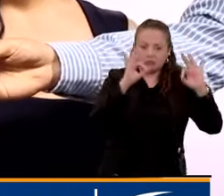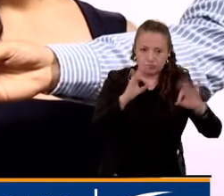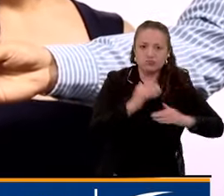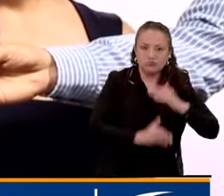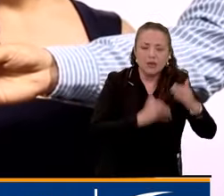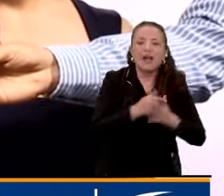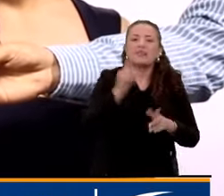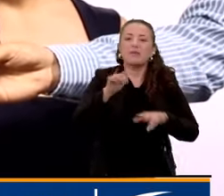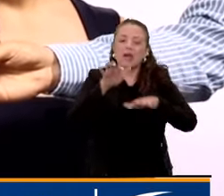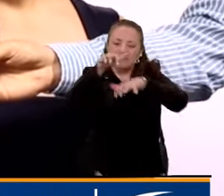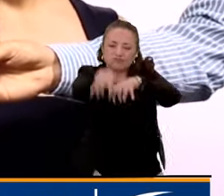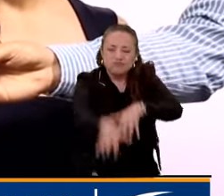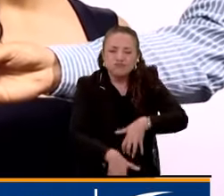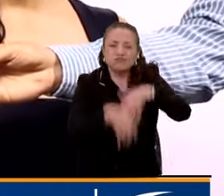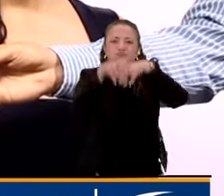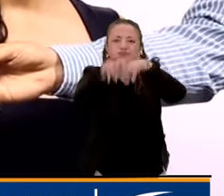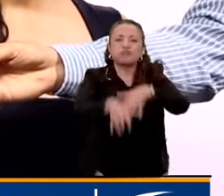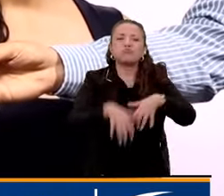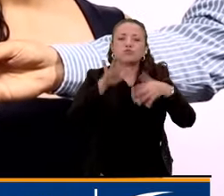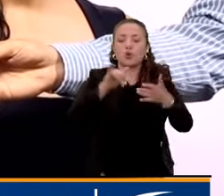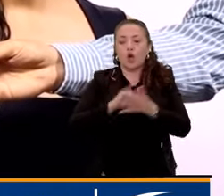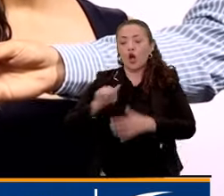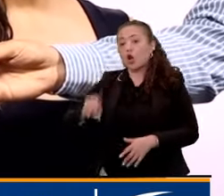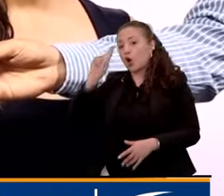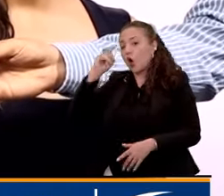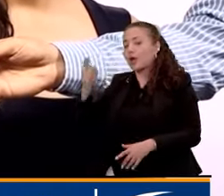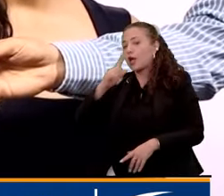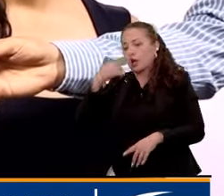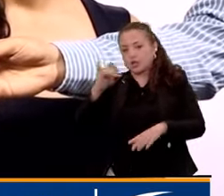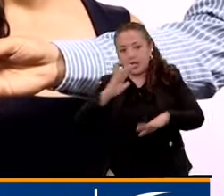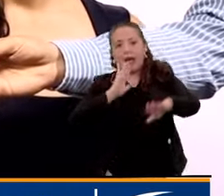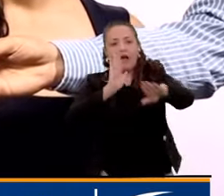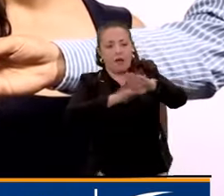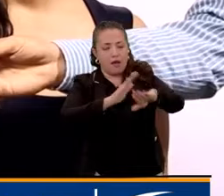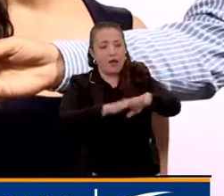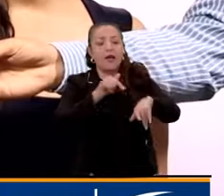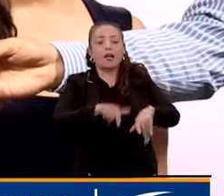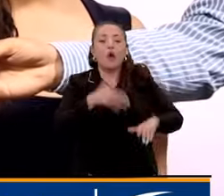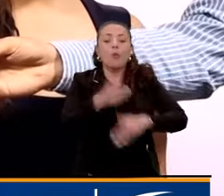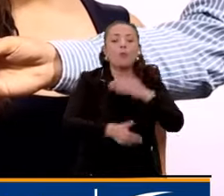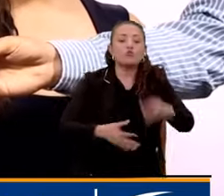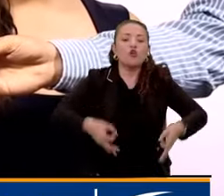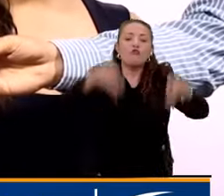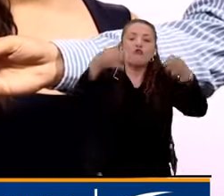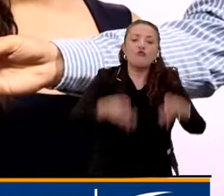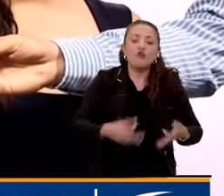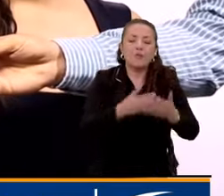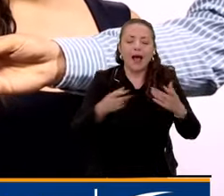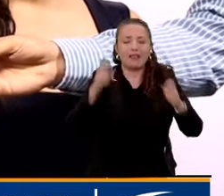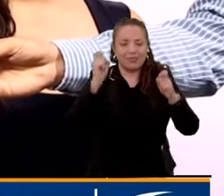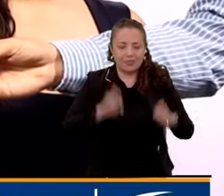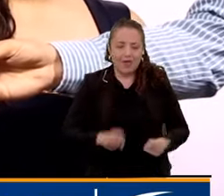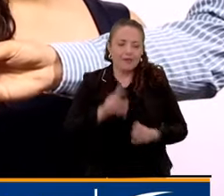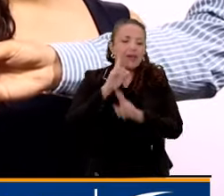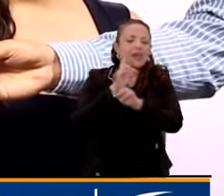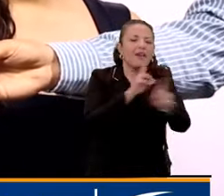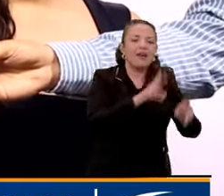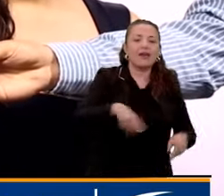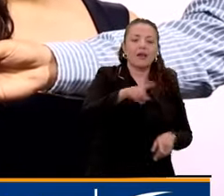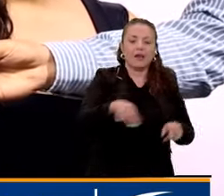maquinaria amarilla desde el gobierno nacional hemos aclarado que el proceso de formalización implica el reconocimiento de quien se está